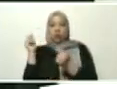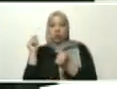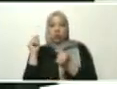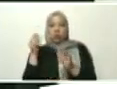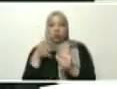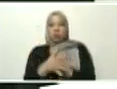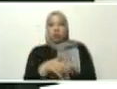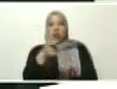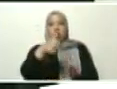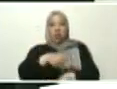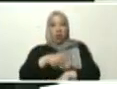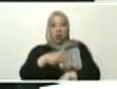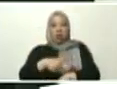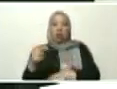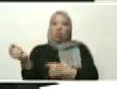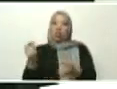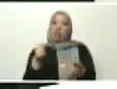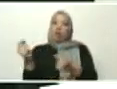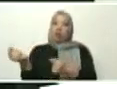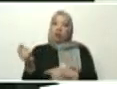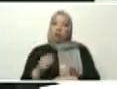Es perder el tiempo estar en ese debate.